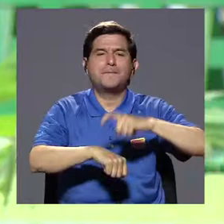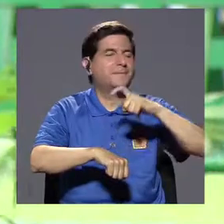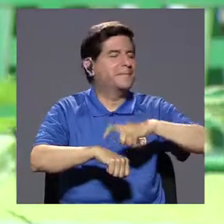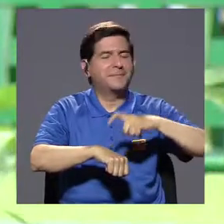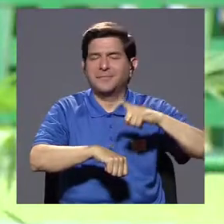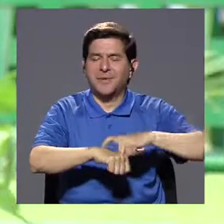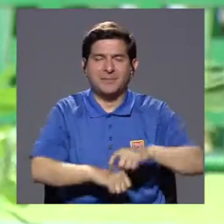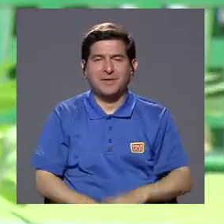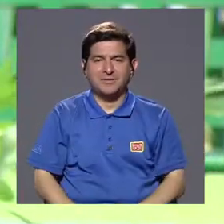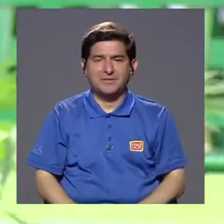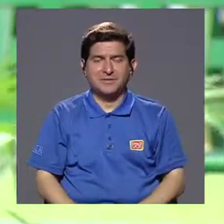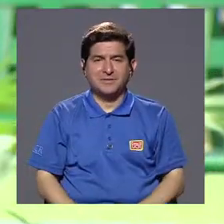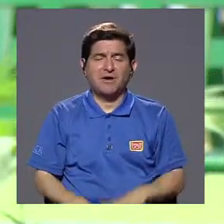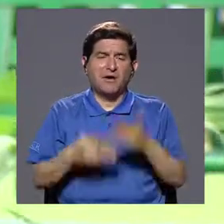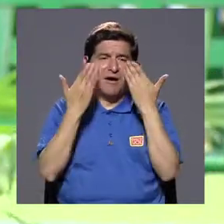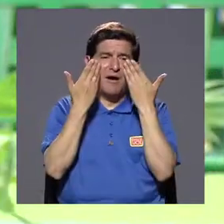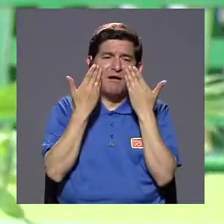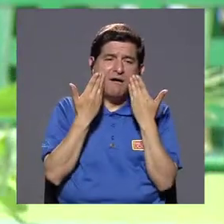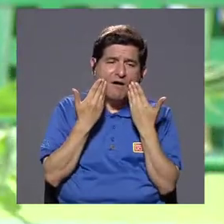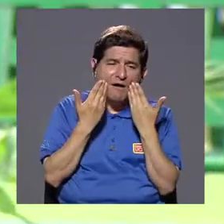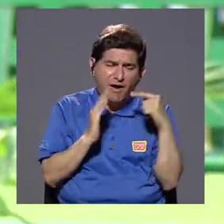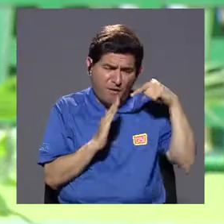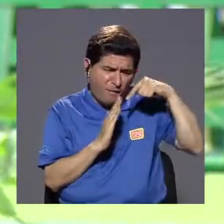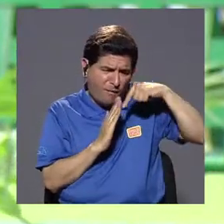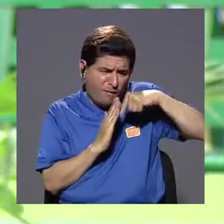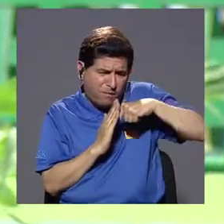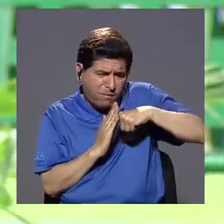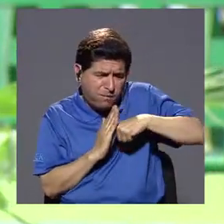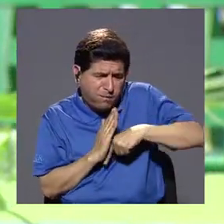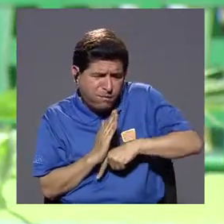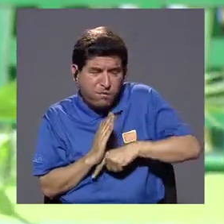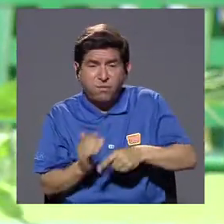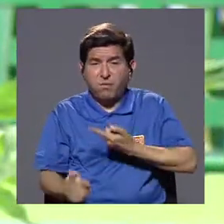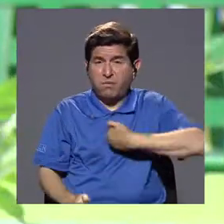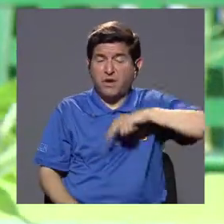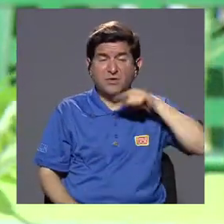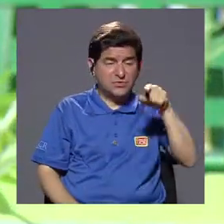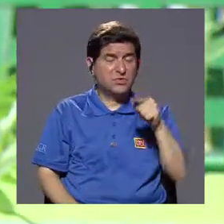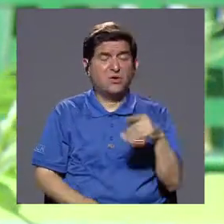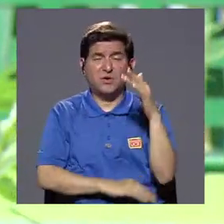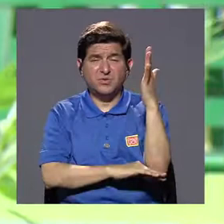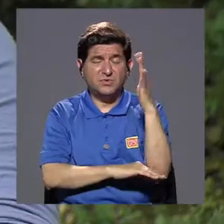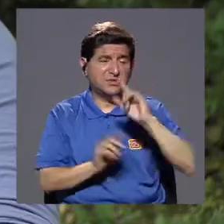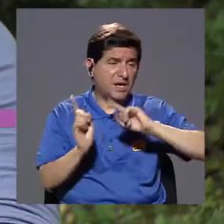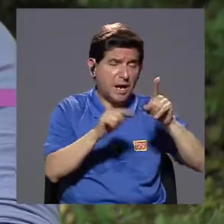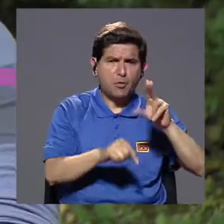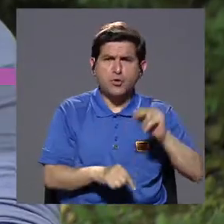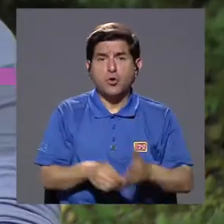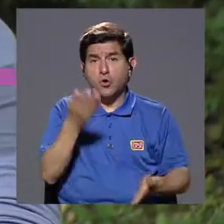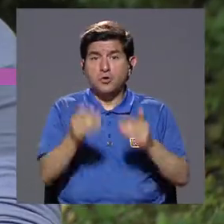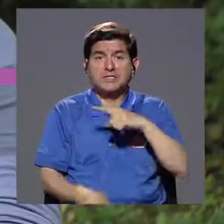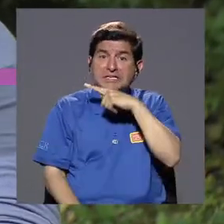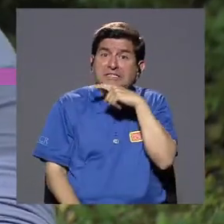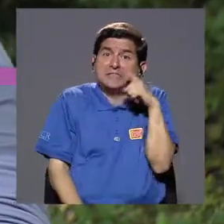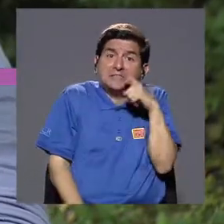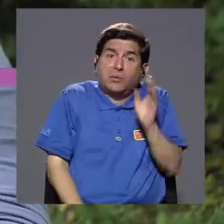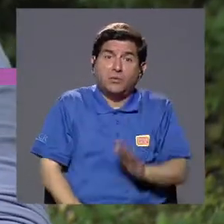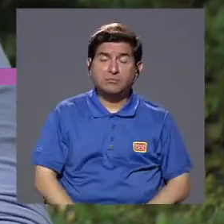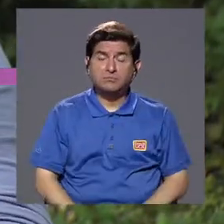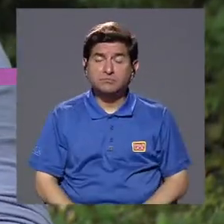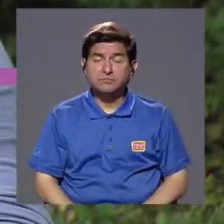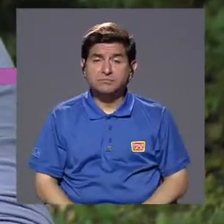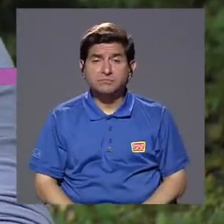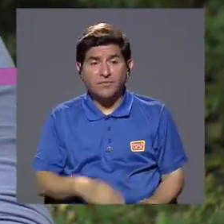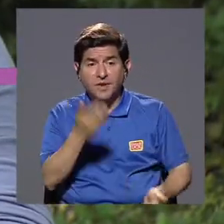tristeza nos hunde y recurrimos a ese árbol no porque el árbol puede estar seco pero puede que haya un momento